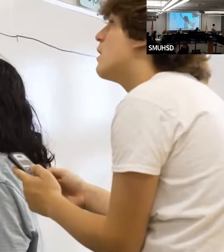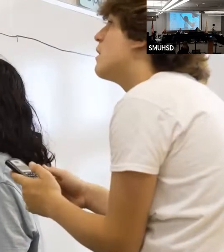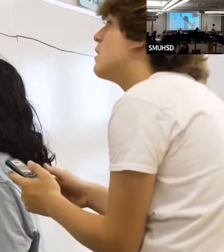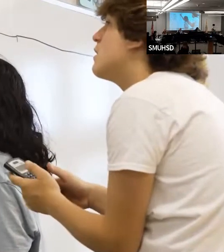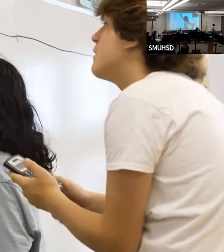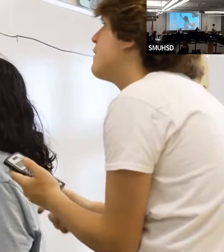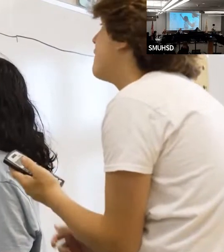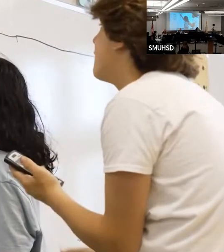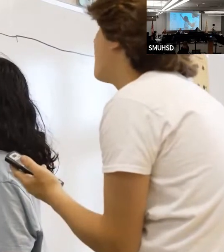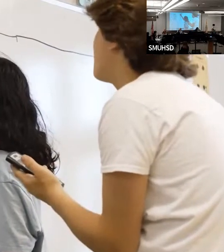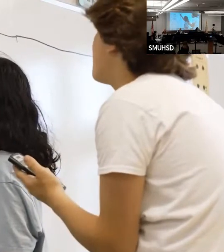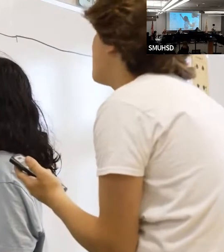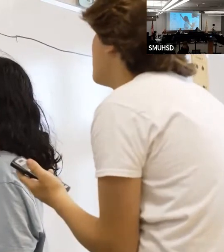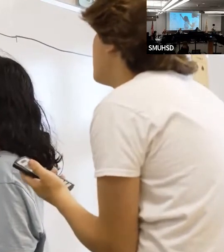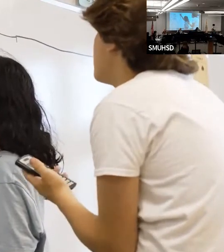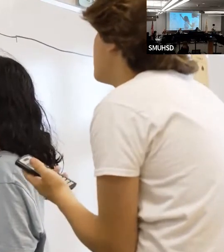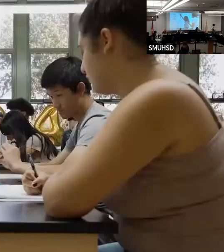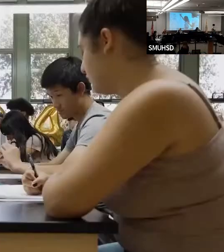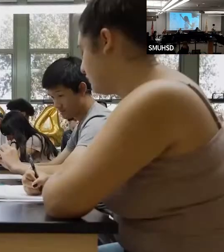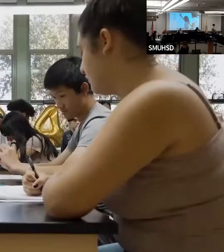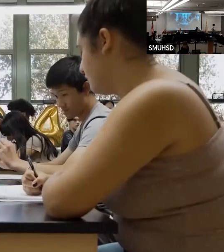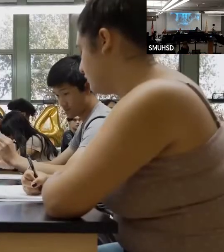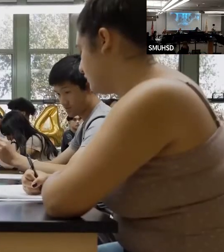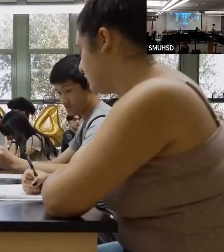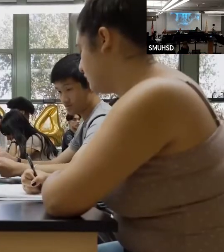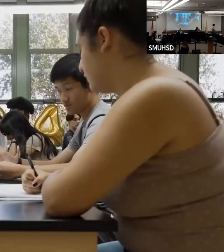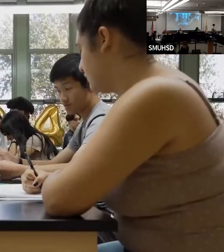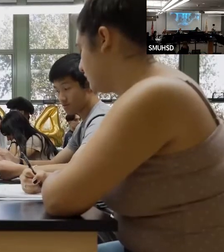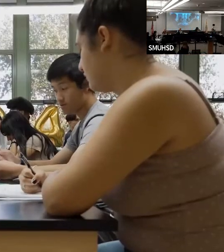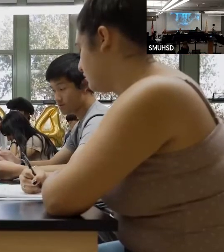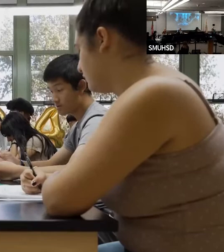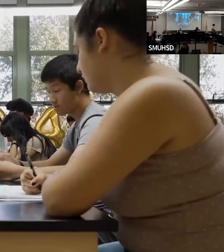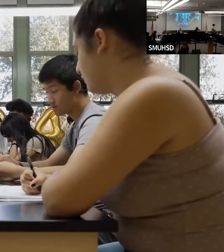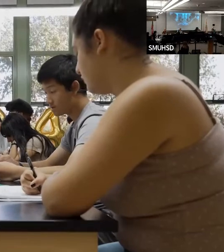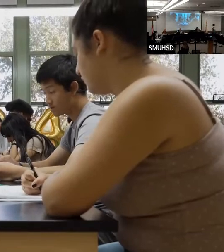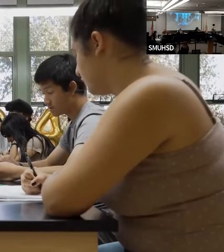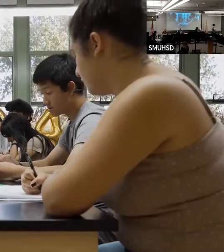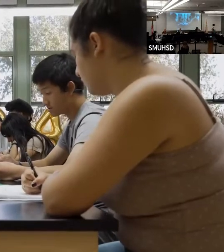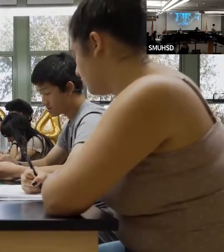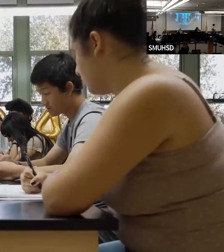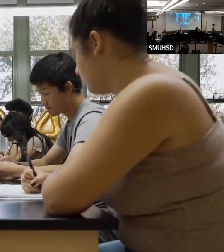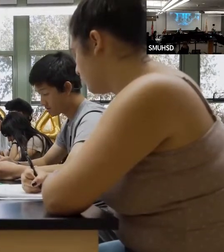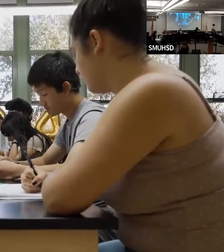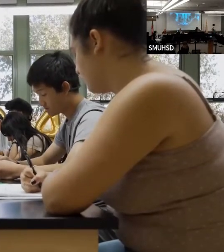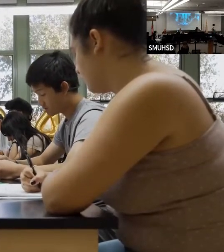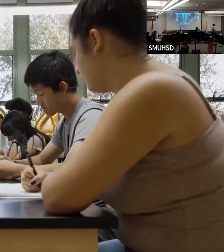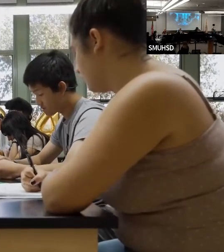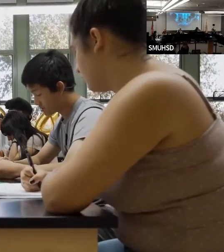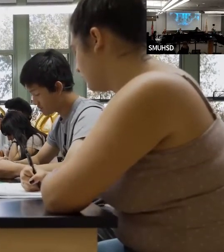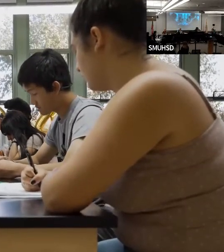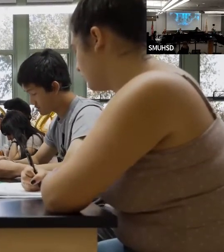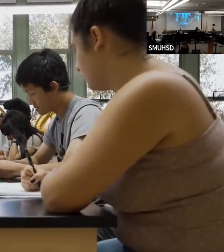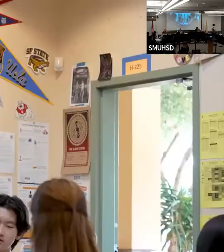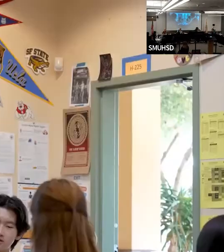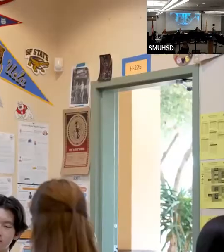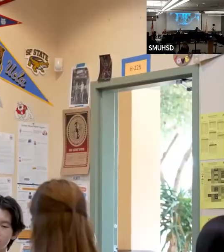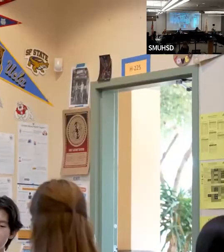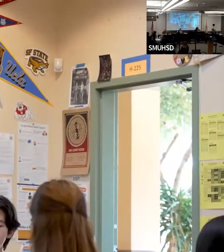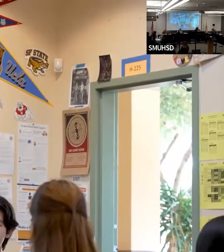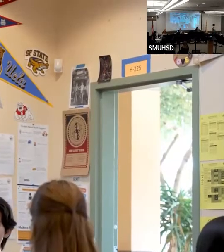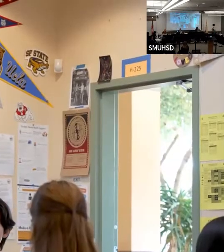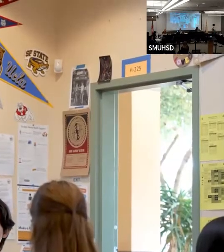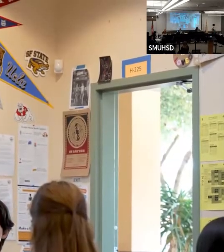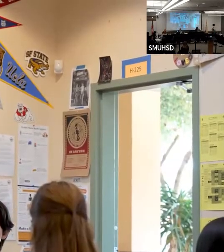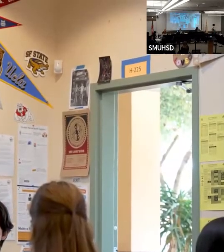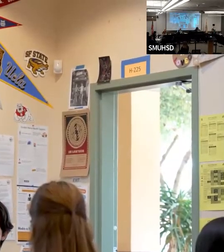sienta apoyado. Aquí hay alguien en el centro o hay alguien que yo sé que me va a apoyar y que yo tengo las puertas abiertas de